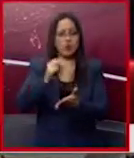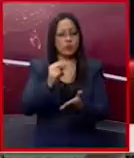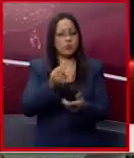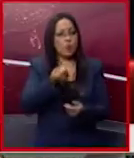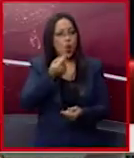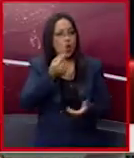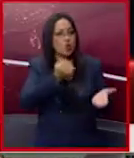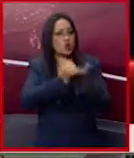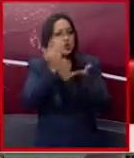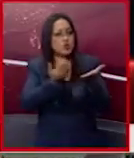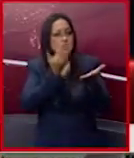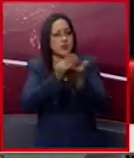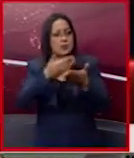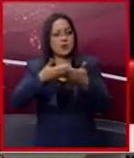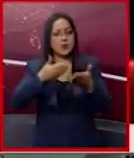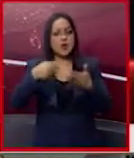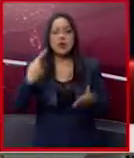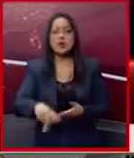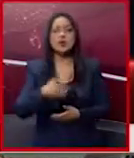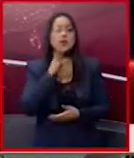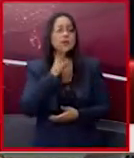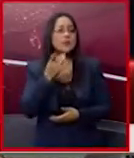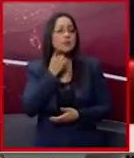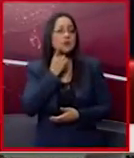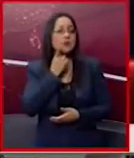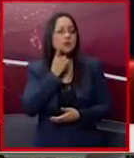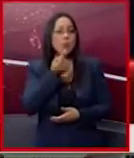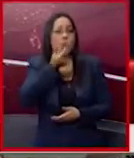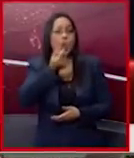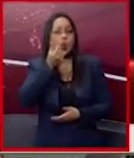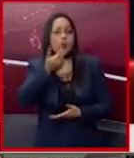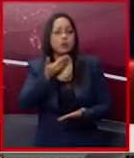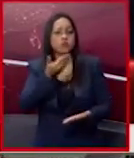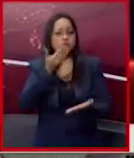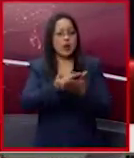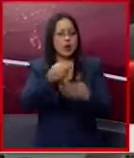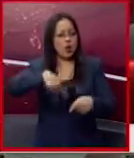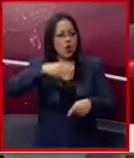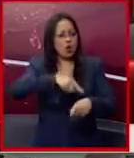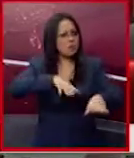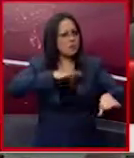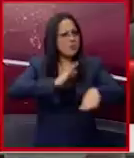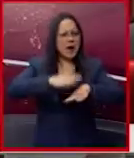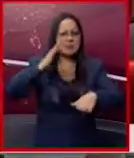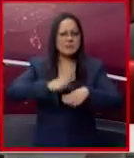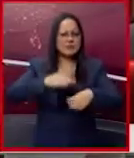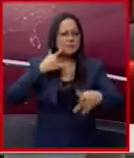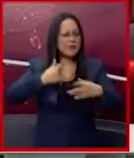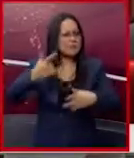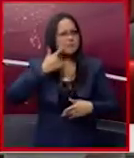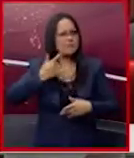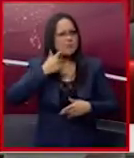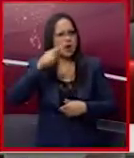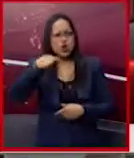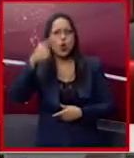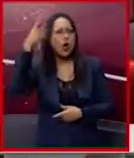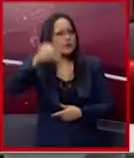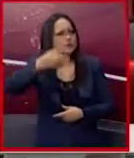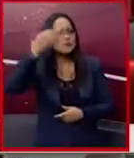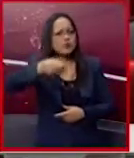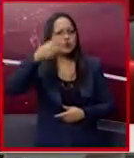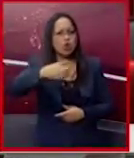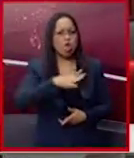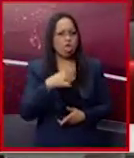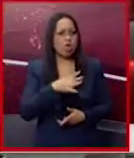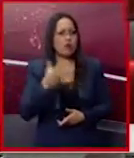dictámenes, pocos en esta Cámara de Diputados fueron tan trabajados. No permito ninguna expresión